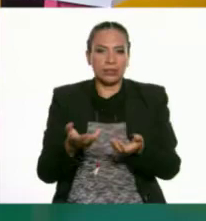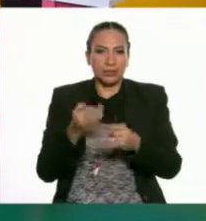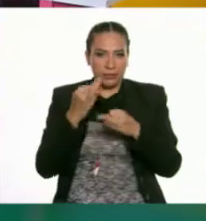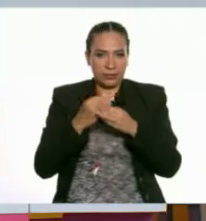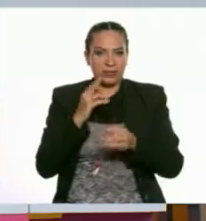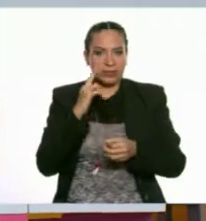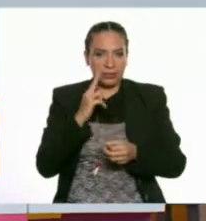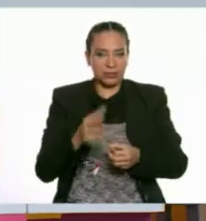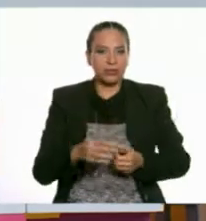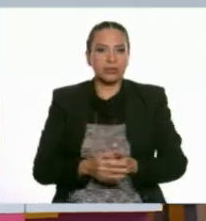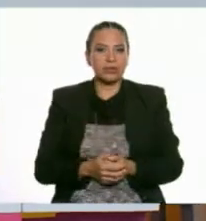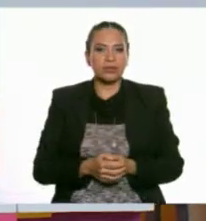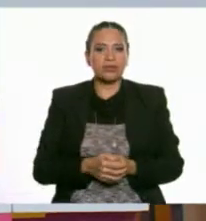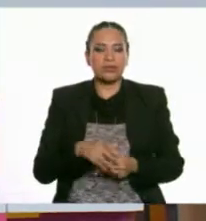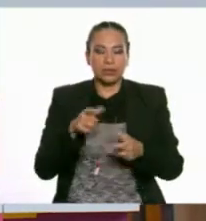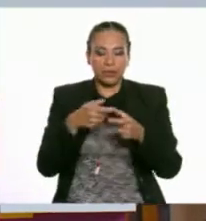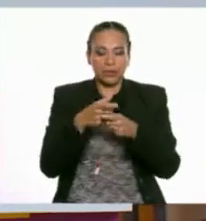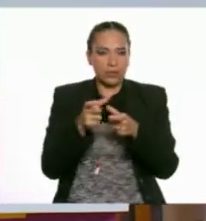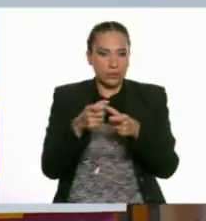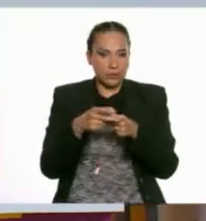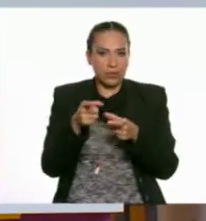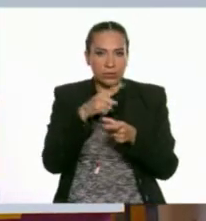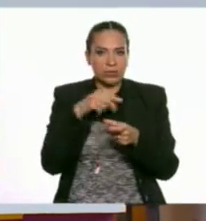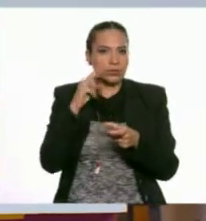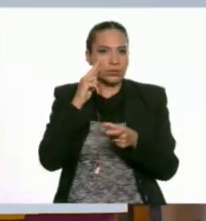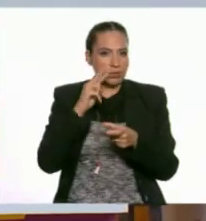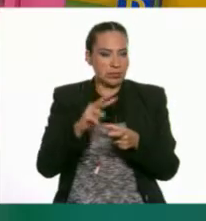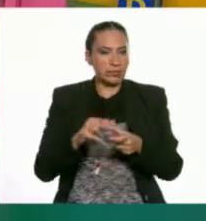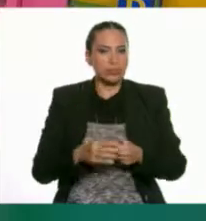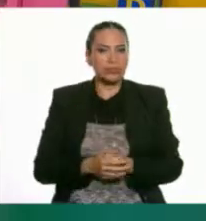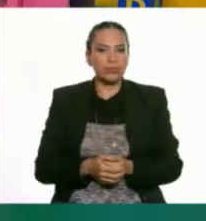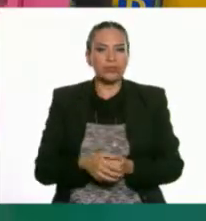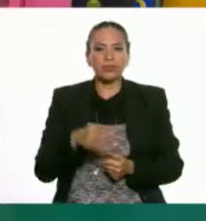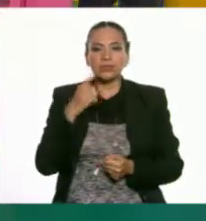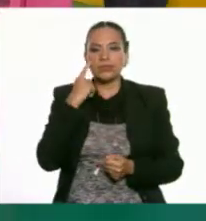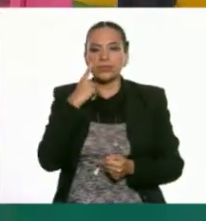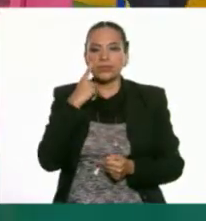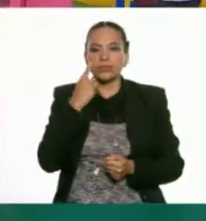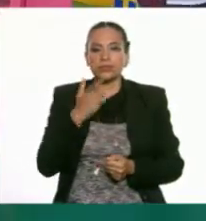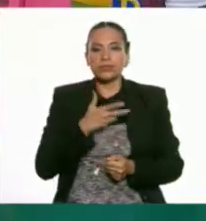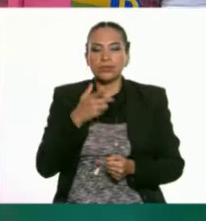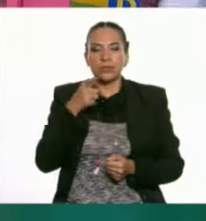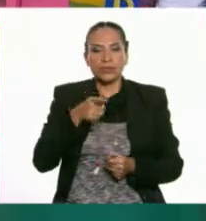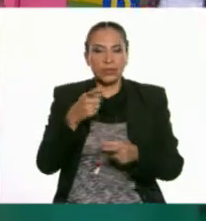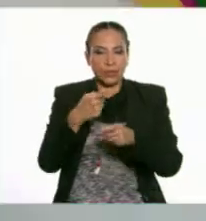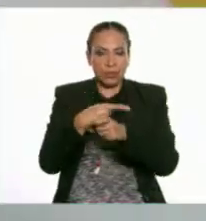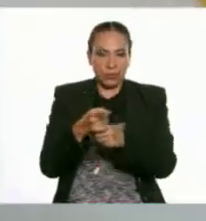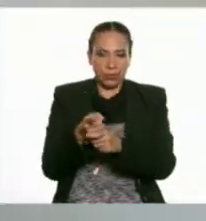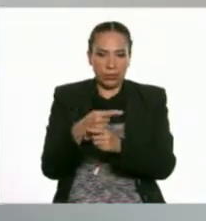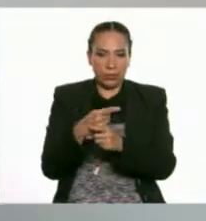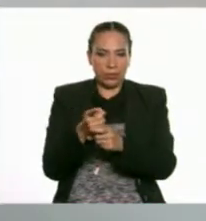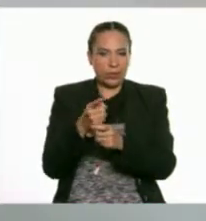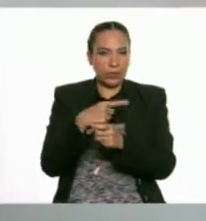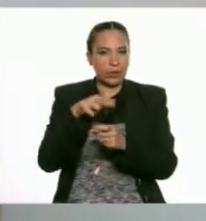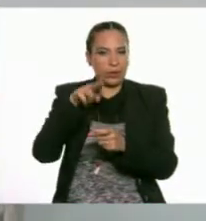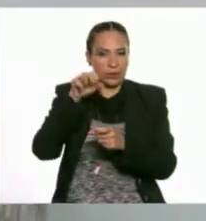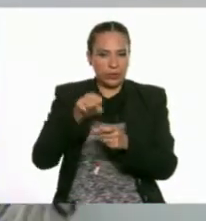¿Lista? Lista. Ok, agarra la brújula para que las niñas y los niños puedan verlo. Miren, niñas y niños, aquí está la brújula.